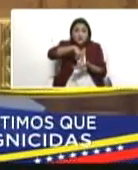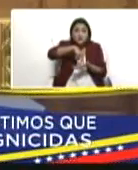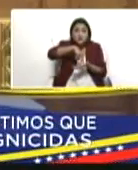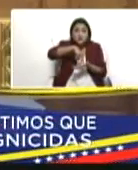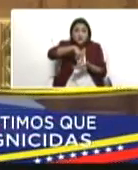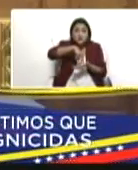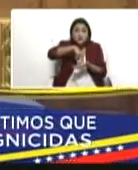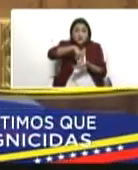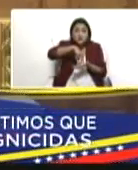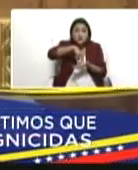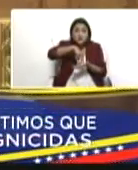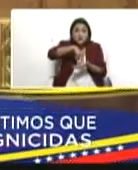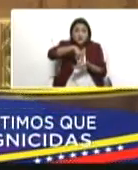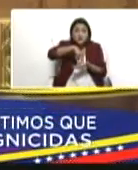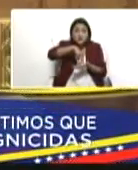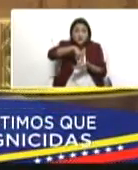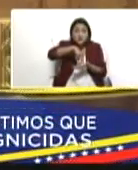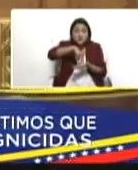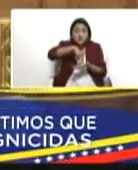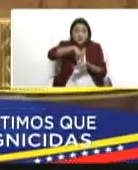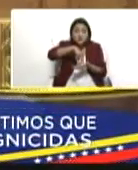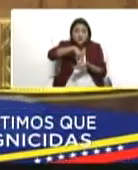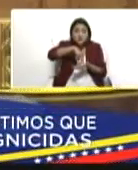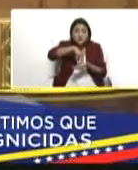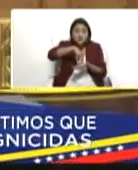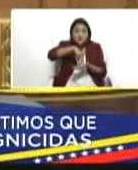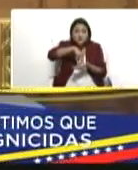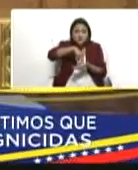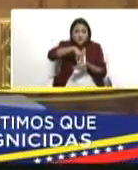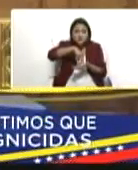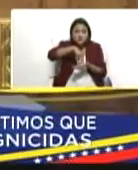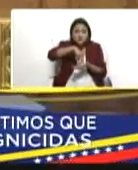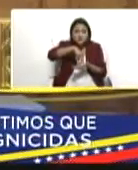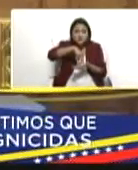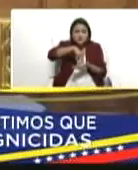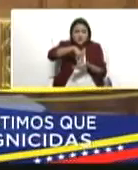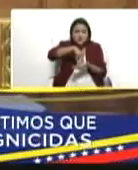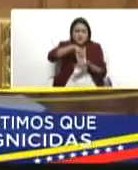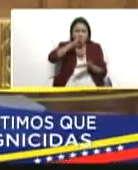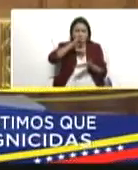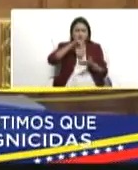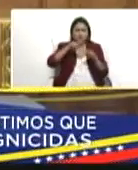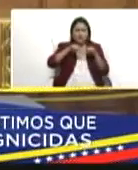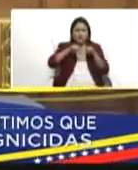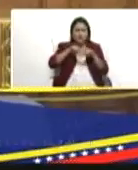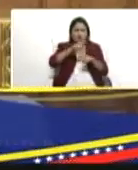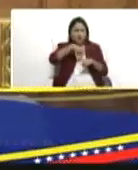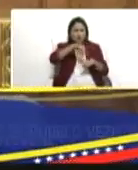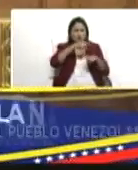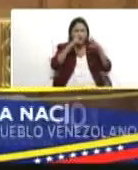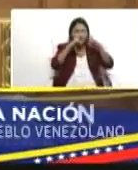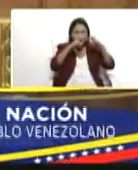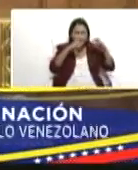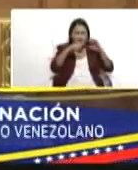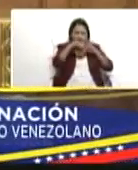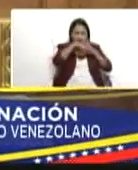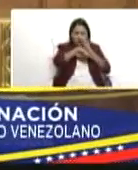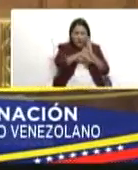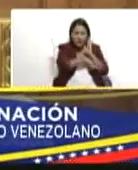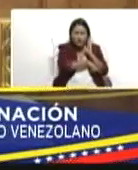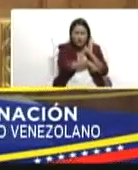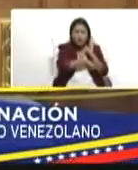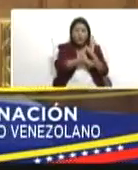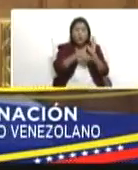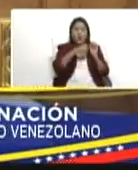en el mismo momento que nosotros estamos por las investigaciones alil lo que llevamos